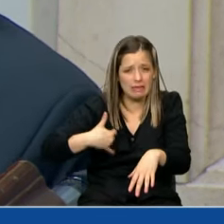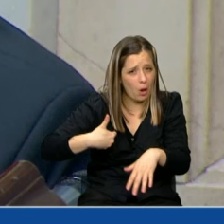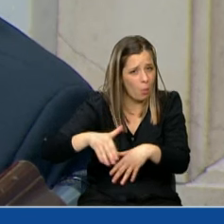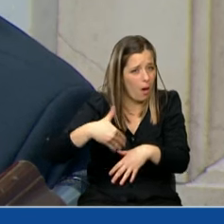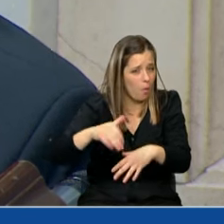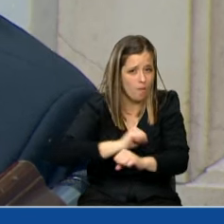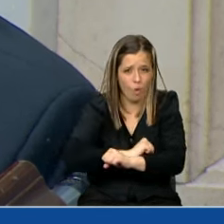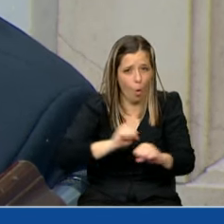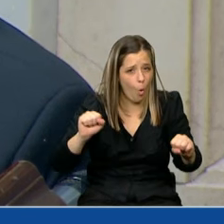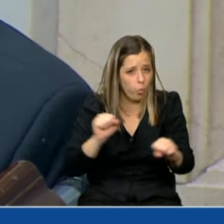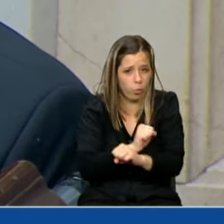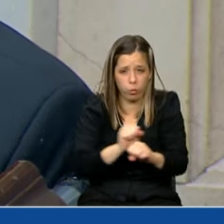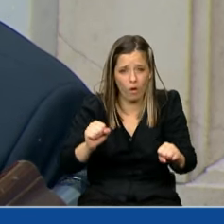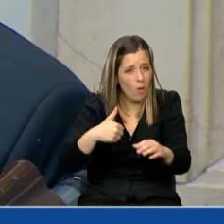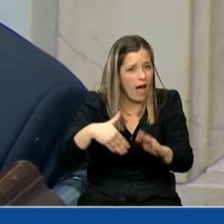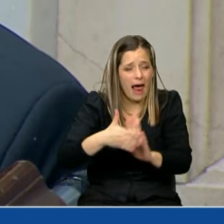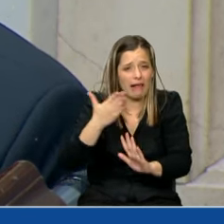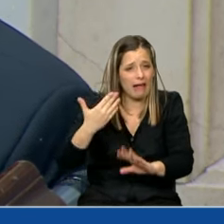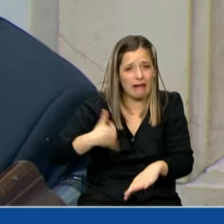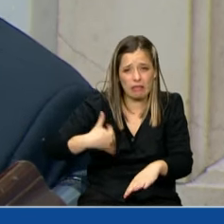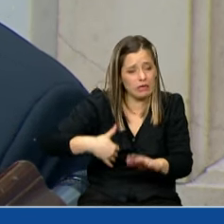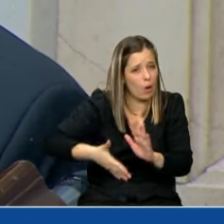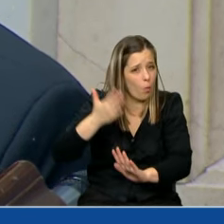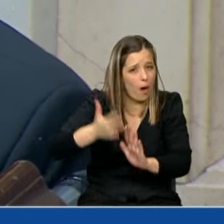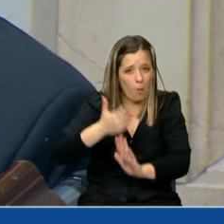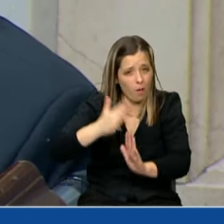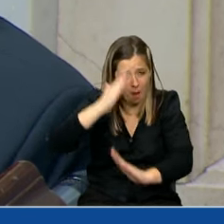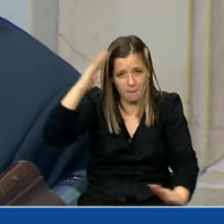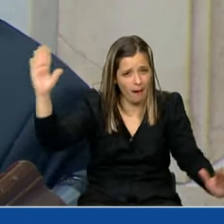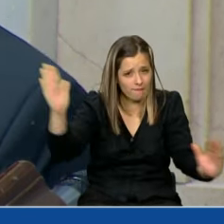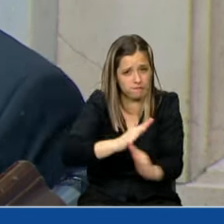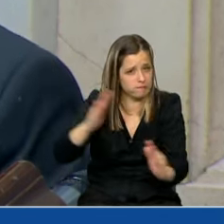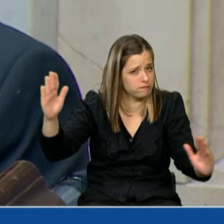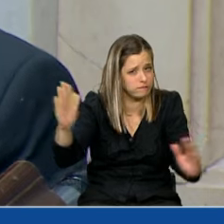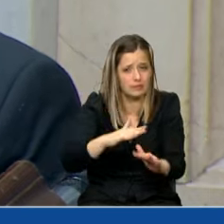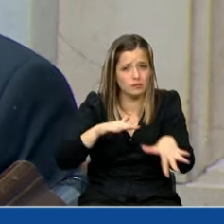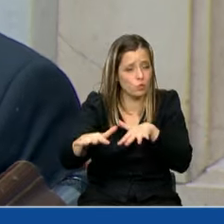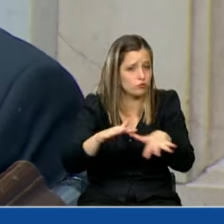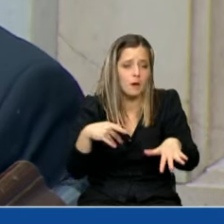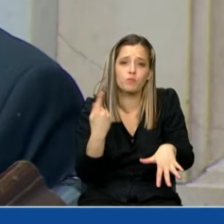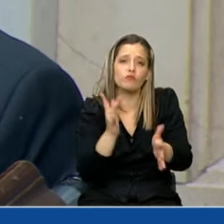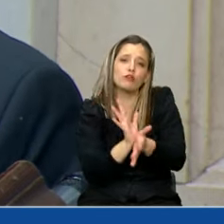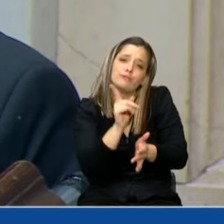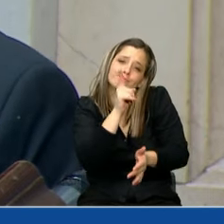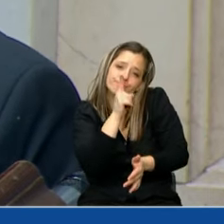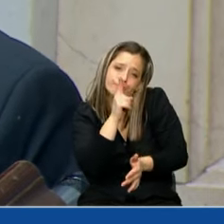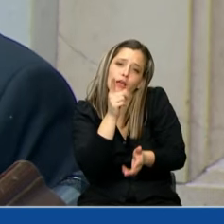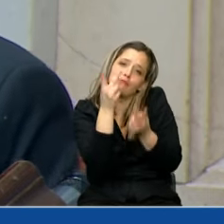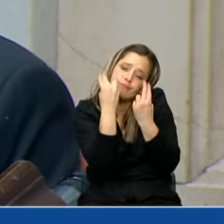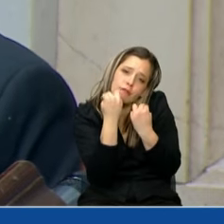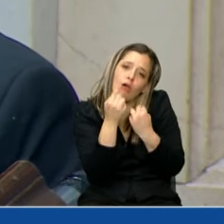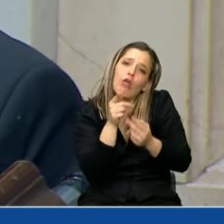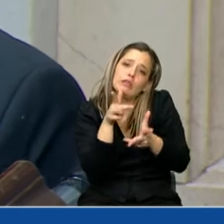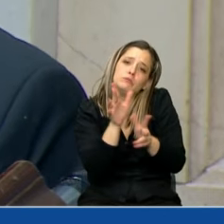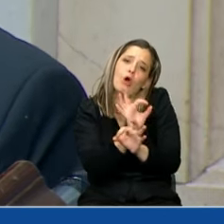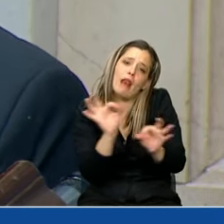que es una presión que nadie sabe cuándo va a explotar no podemos ser cómplice de esta irresponsabilidad del gobierno